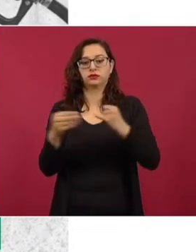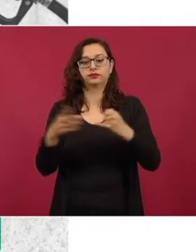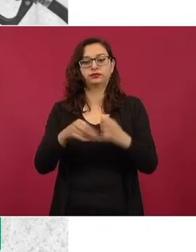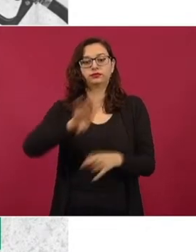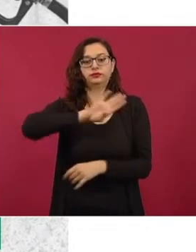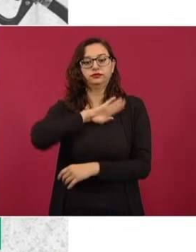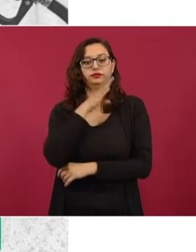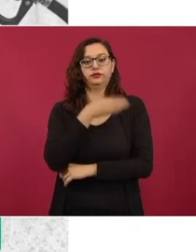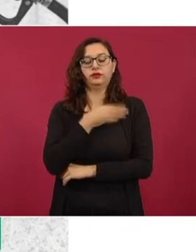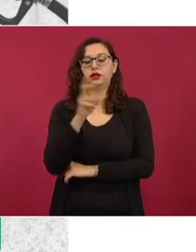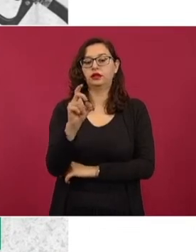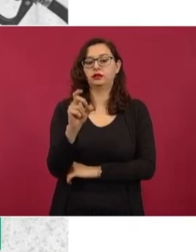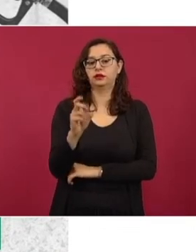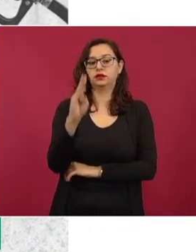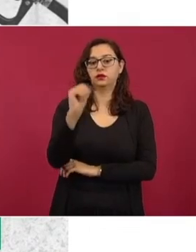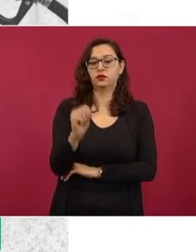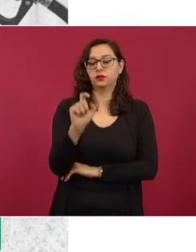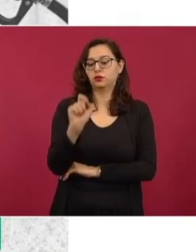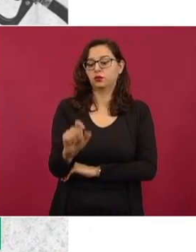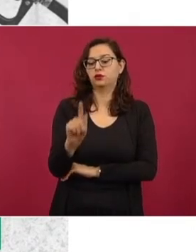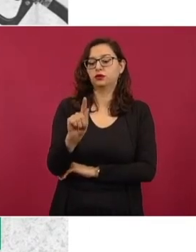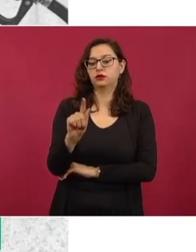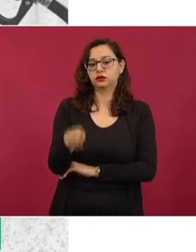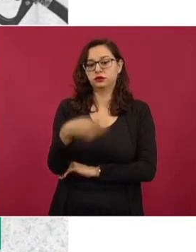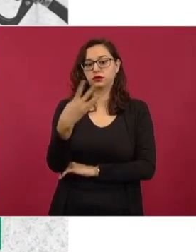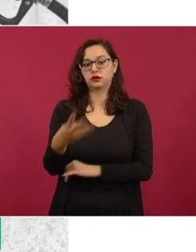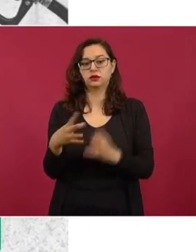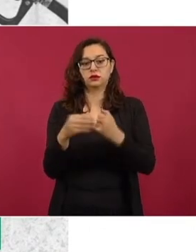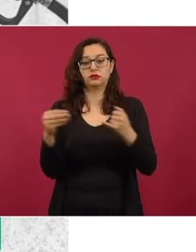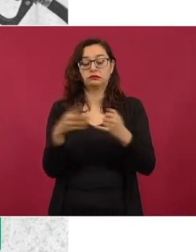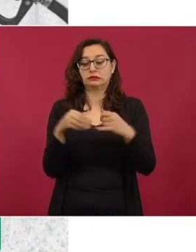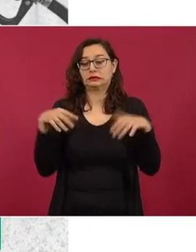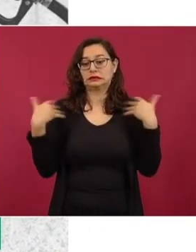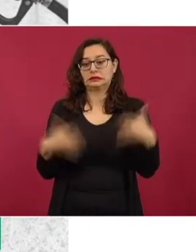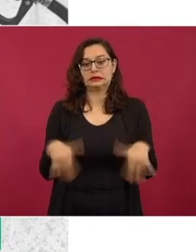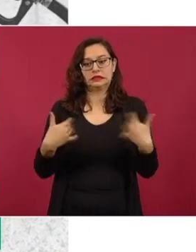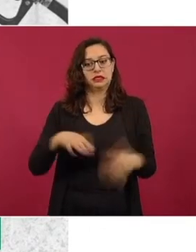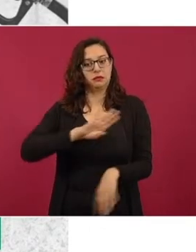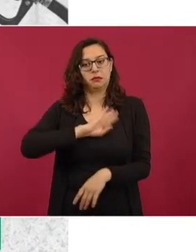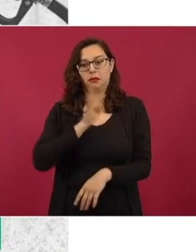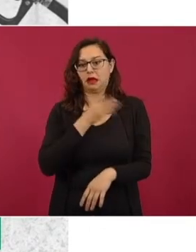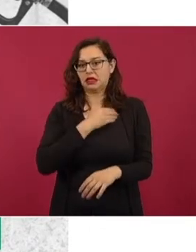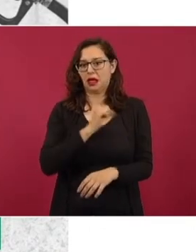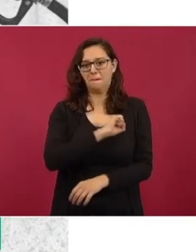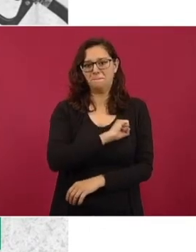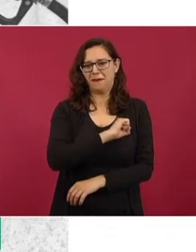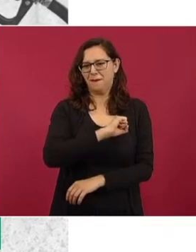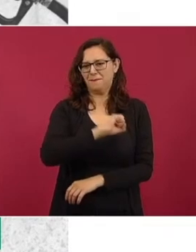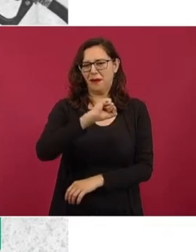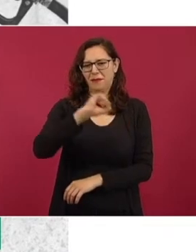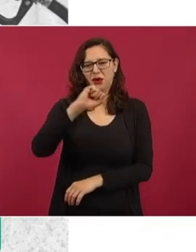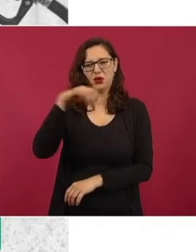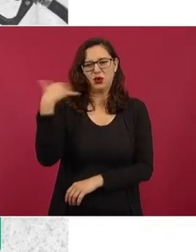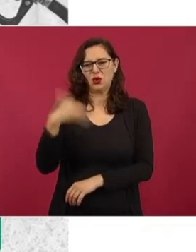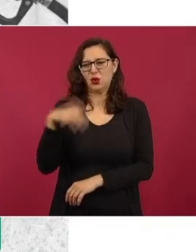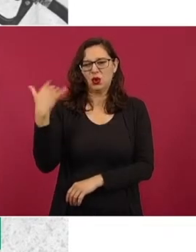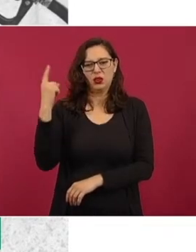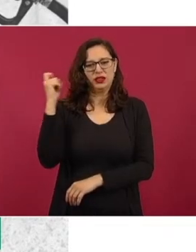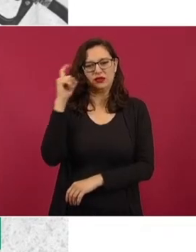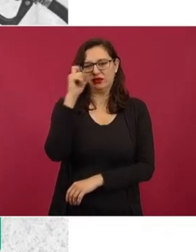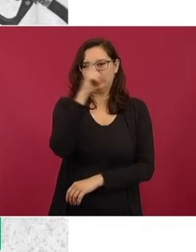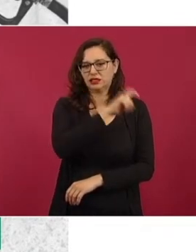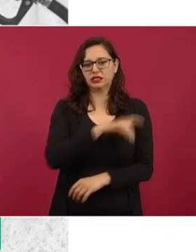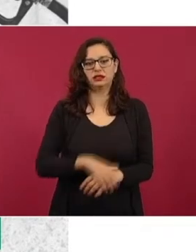39 pesos con 74 centavos. Y en España sigue subiendo, está en una situación muy complicada.